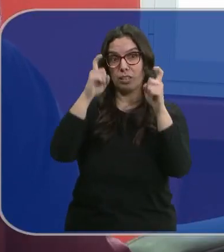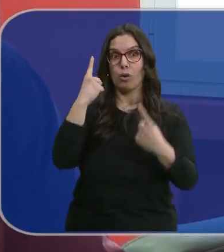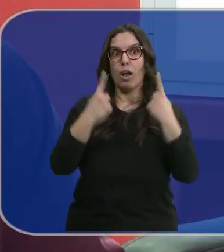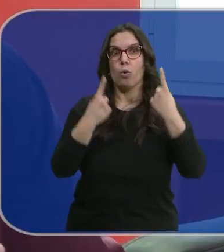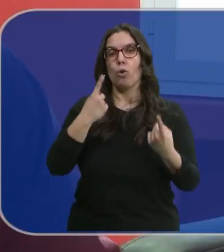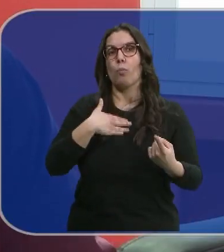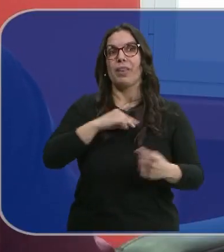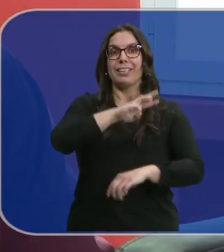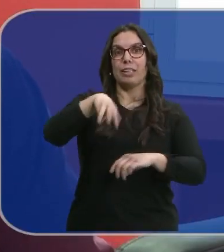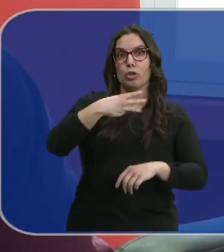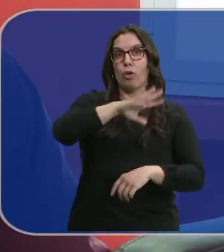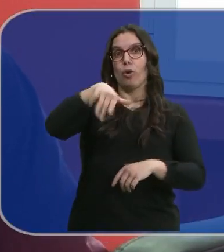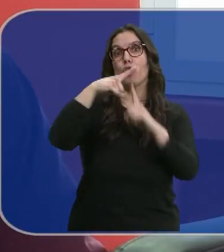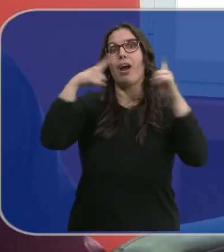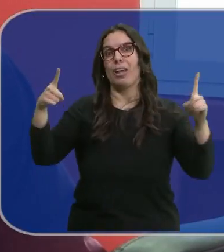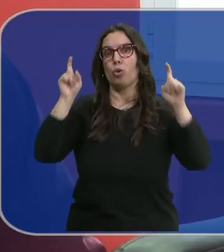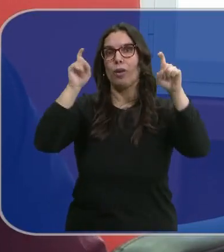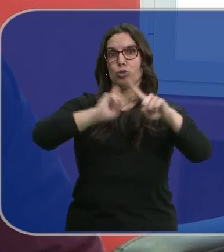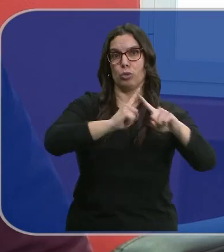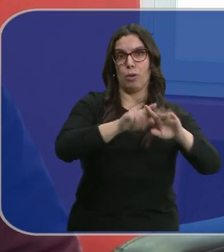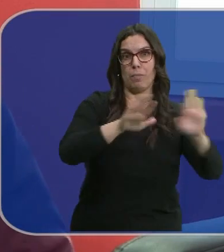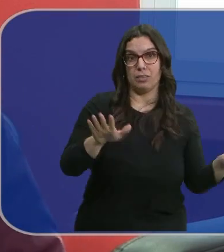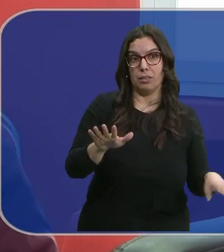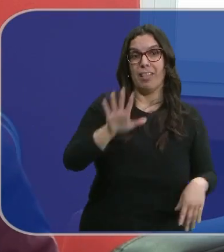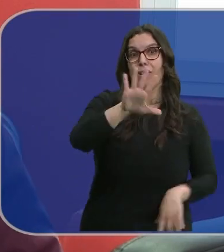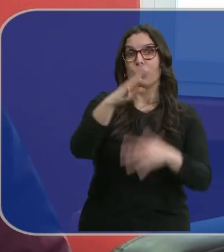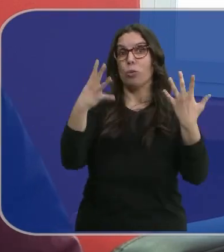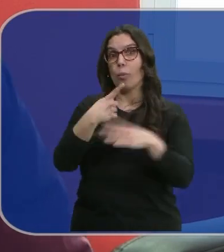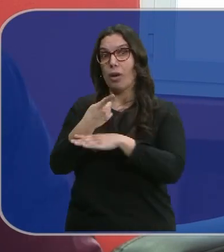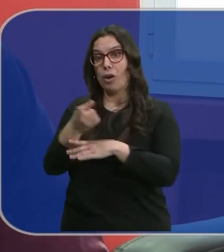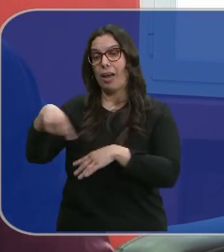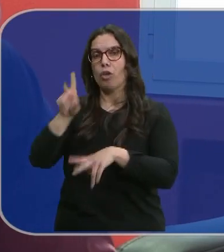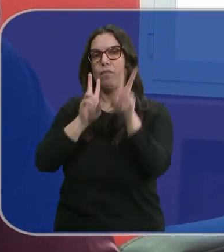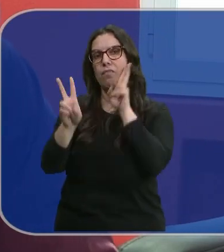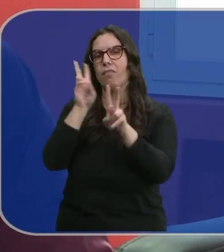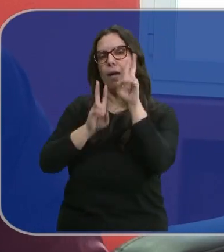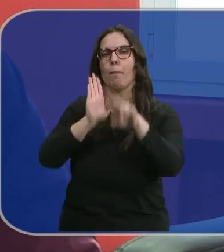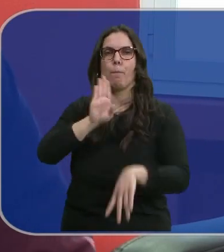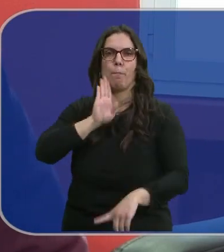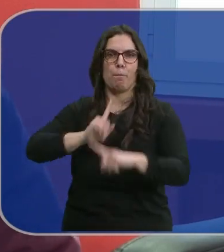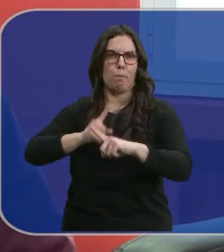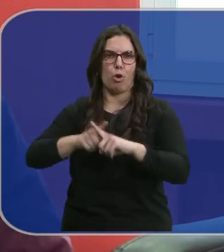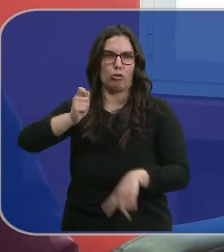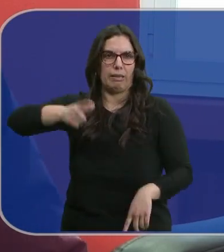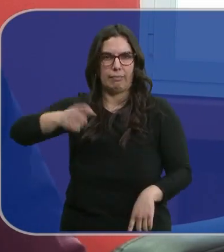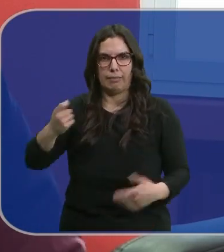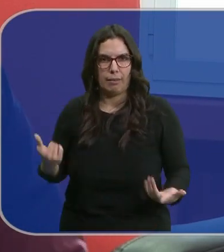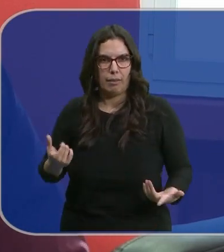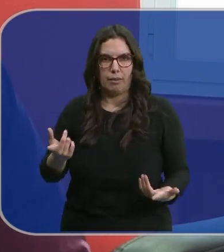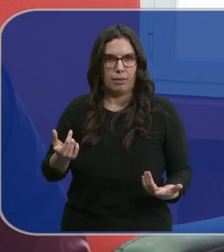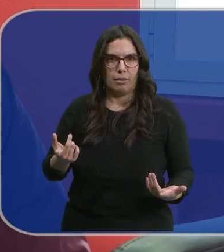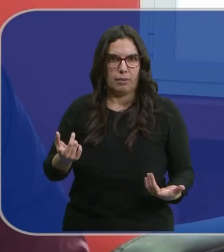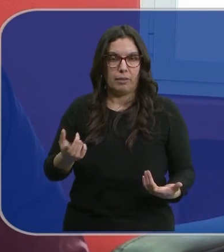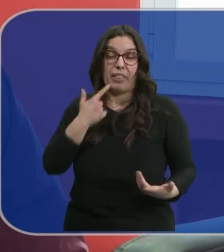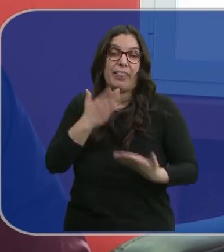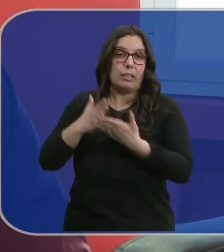hacemos 3 horas o 5 horas al año de educación sexual, frente a las 59 horas que los menores están expuestos o son los que